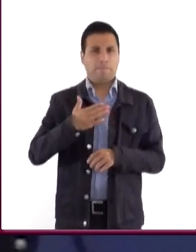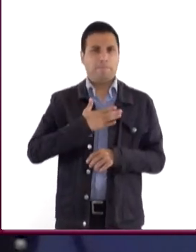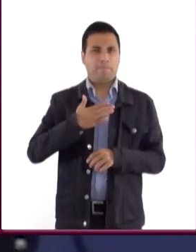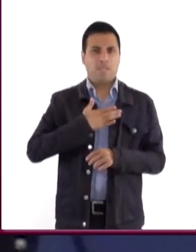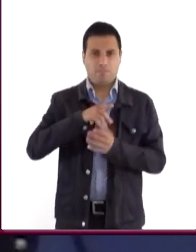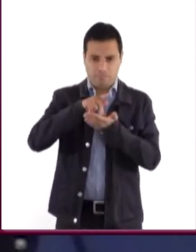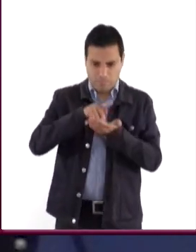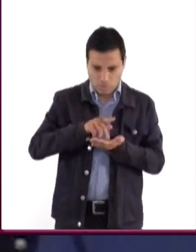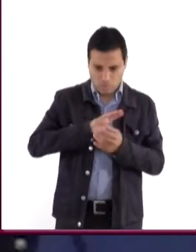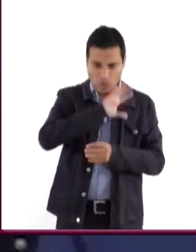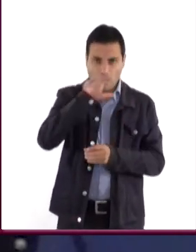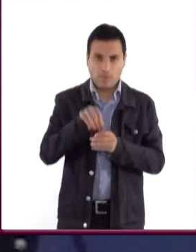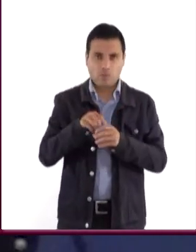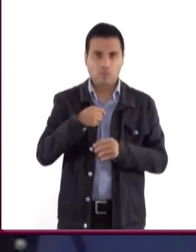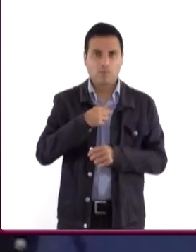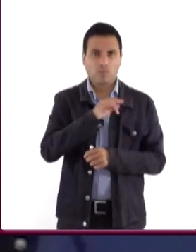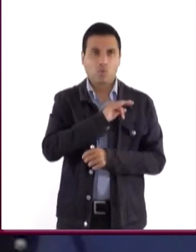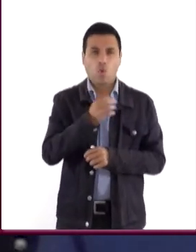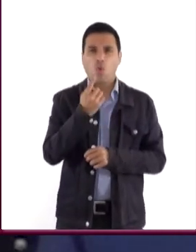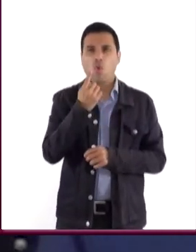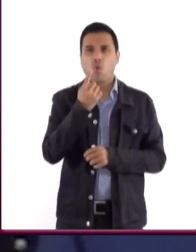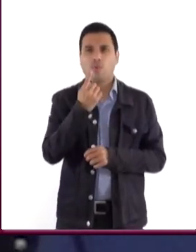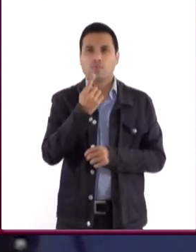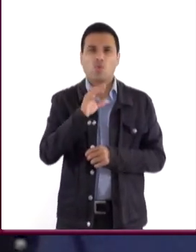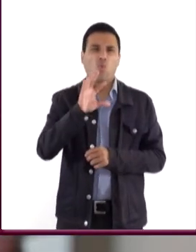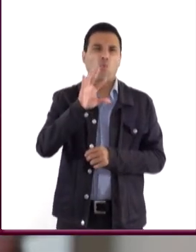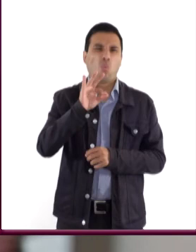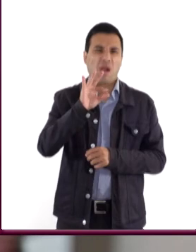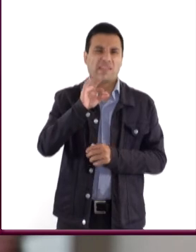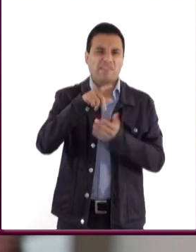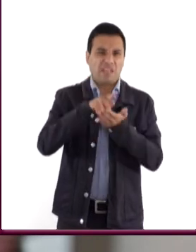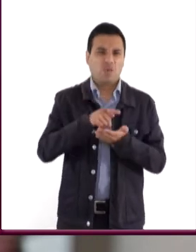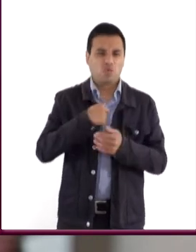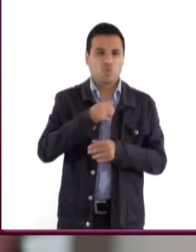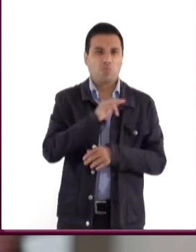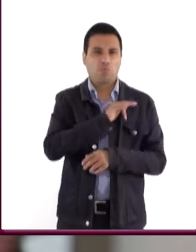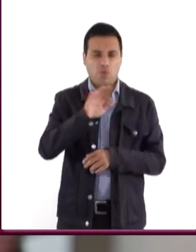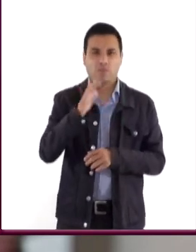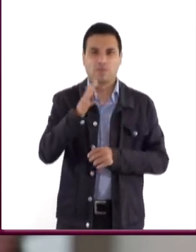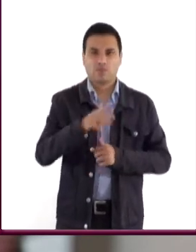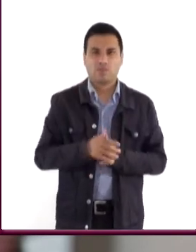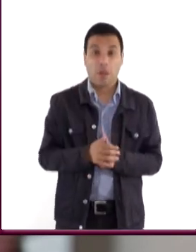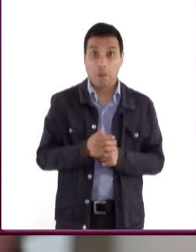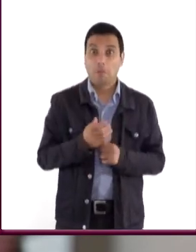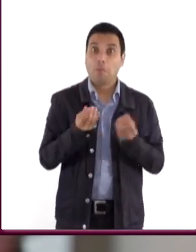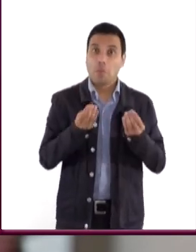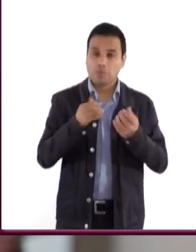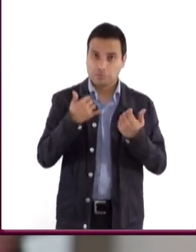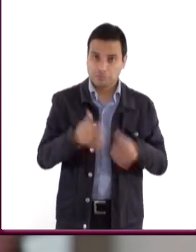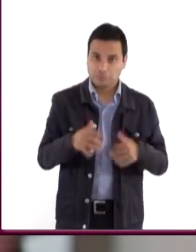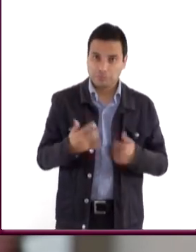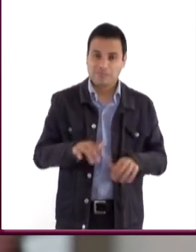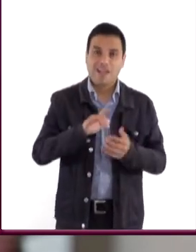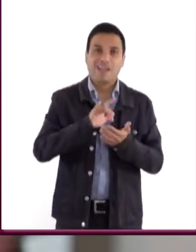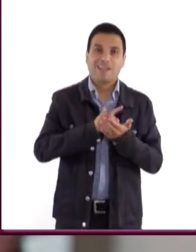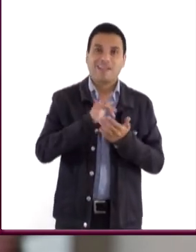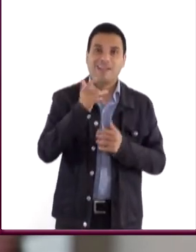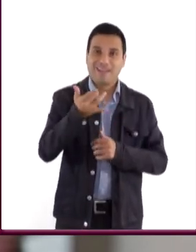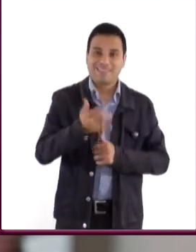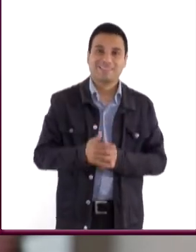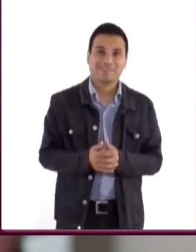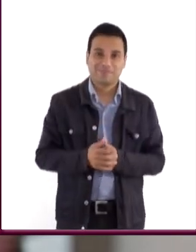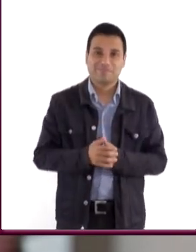peso y la mitad más, unos 40 kilos. ¡Wow! Es muchísimo. Pues muchas gracias, Alejandro, por